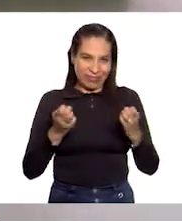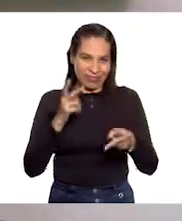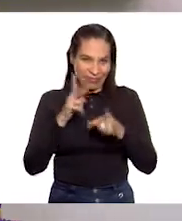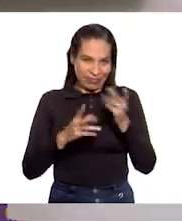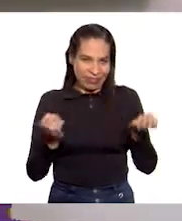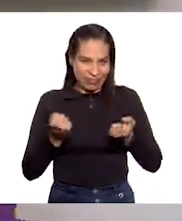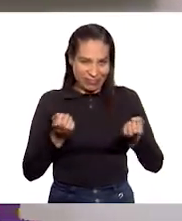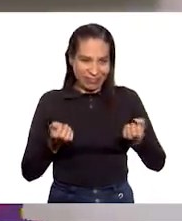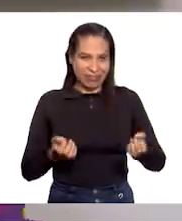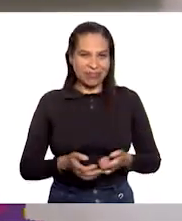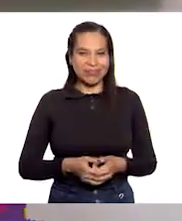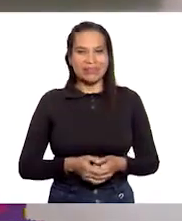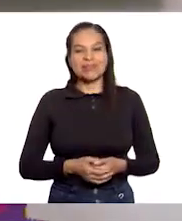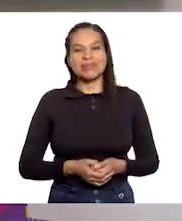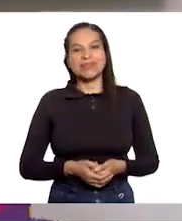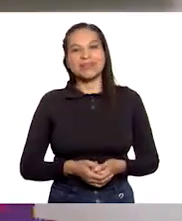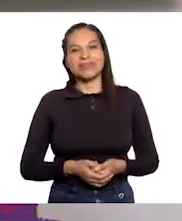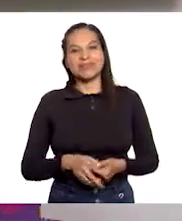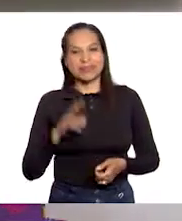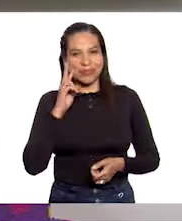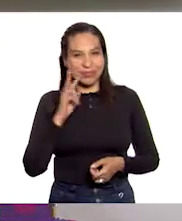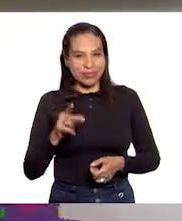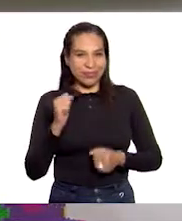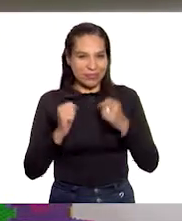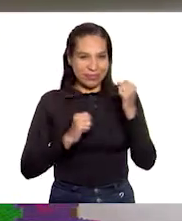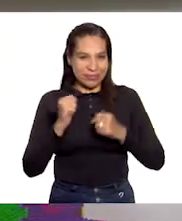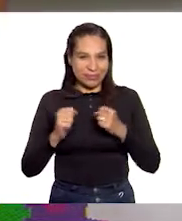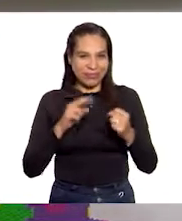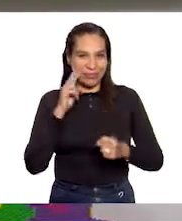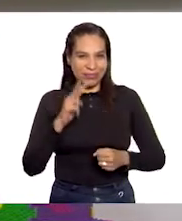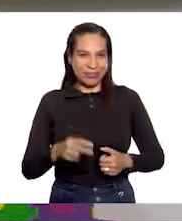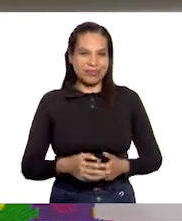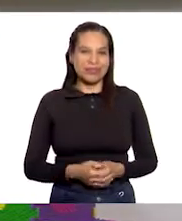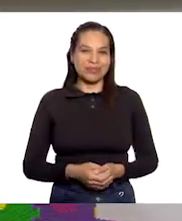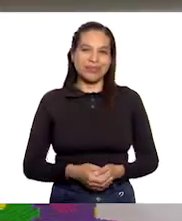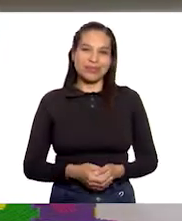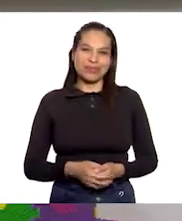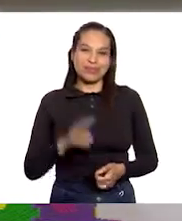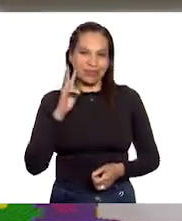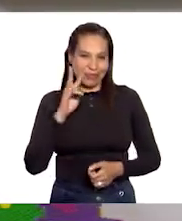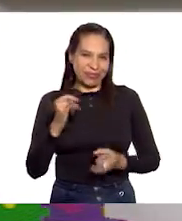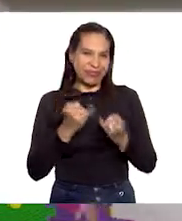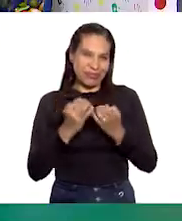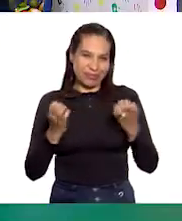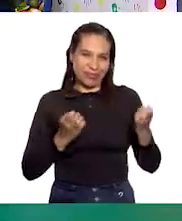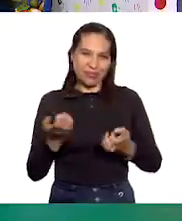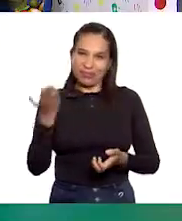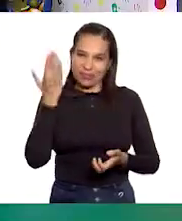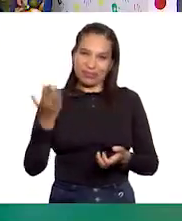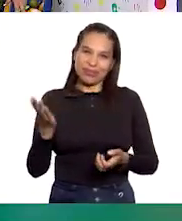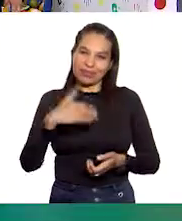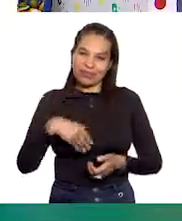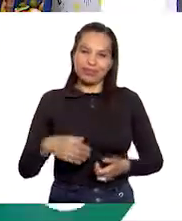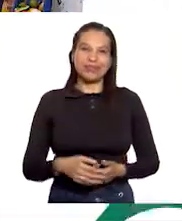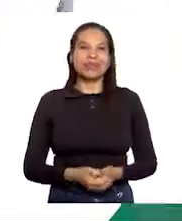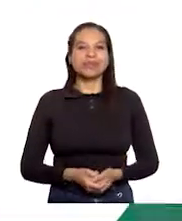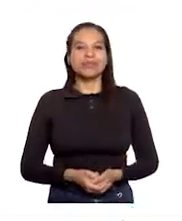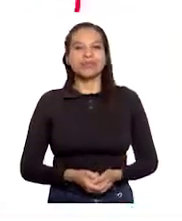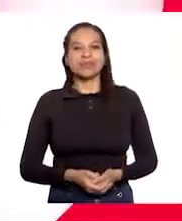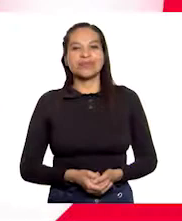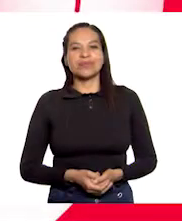pausa activa. ¿Qué tal si vamos recorriendo el museo? ¡Vamos recorriendo el museo! ¡Párense! ¡Vengan!